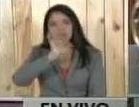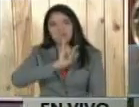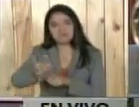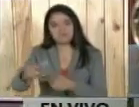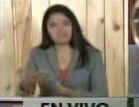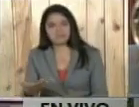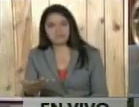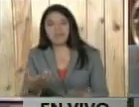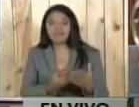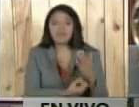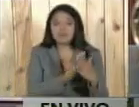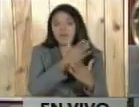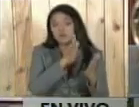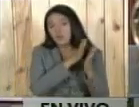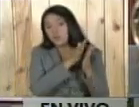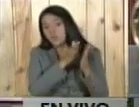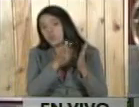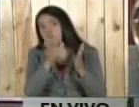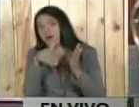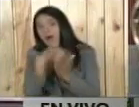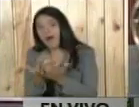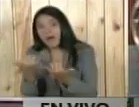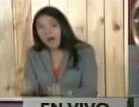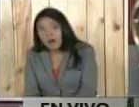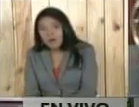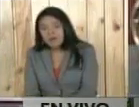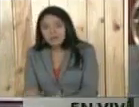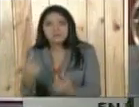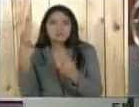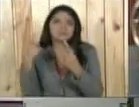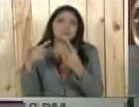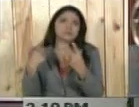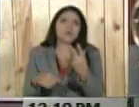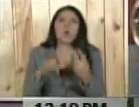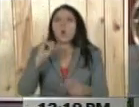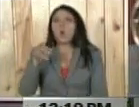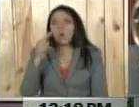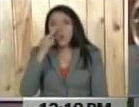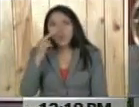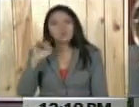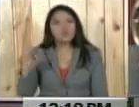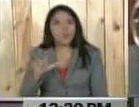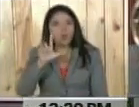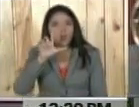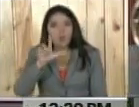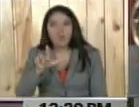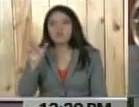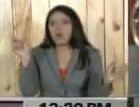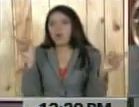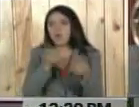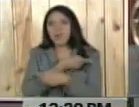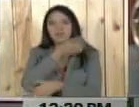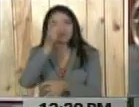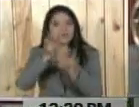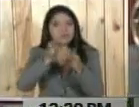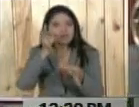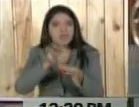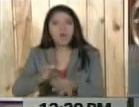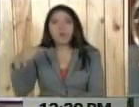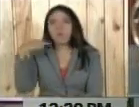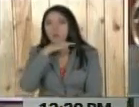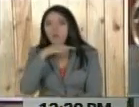Y desde mayo hasta acá, ¿cuántas cosas? Junio, julio, agosto, septiembre,